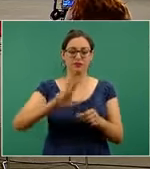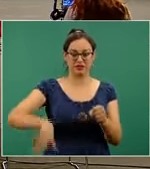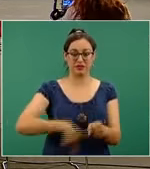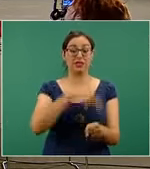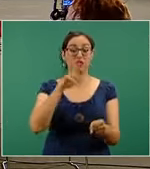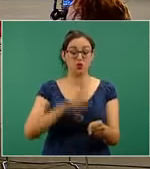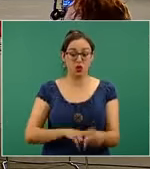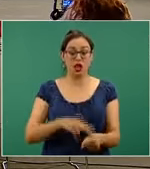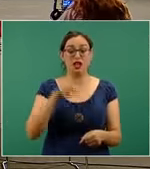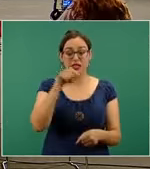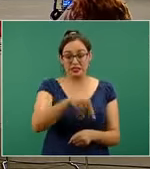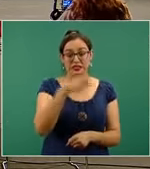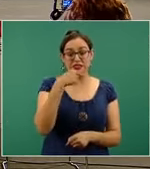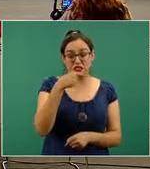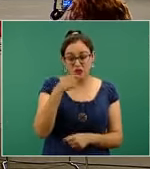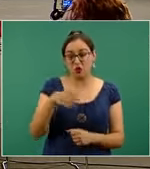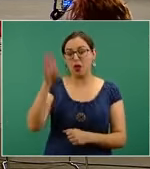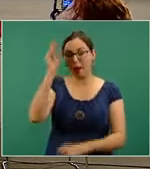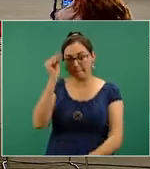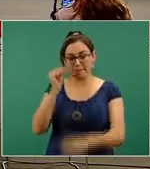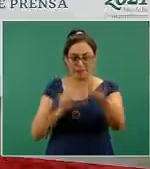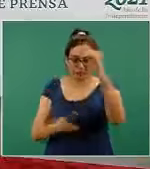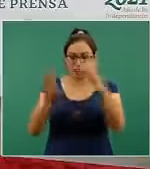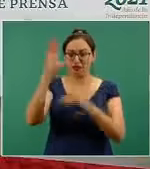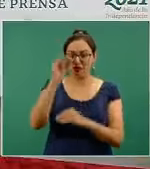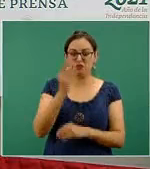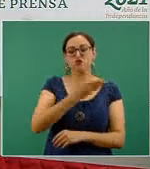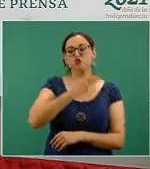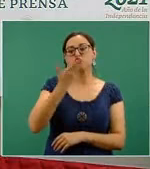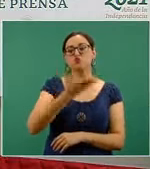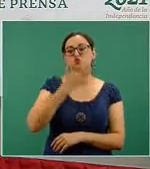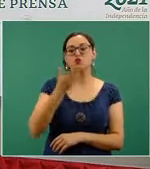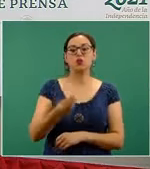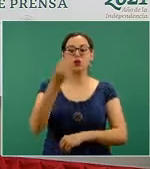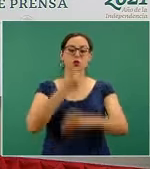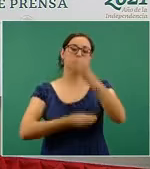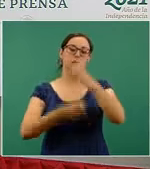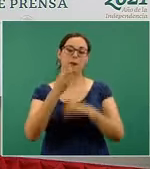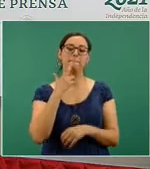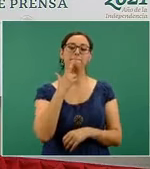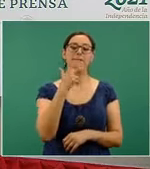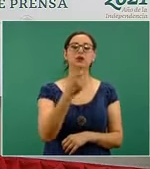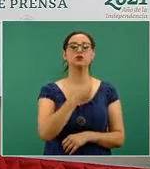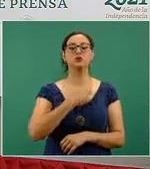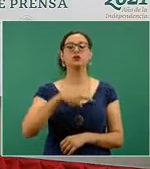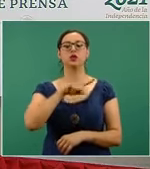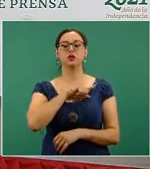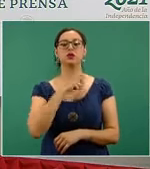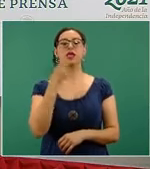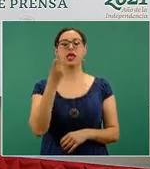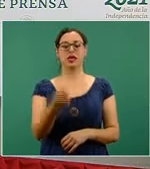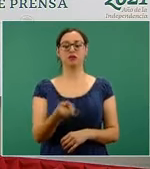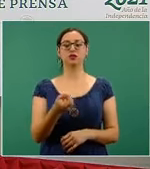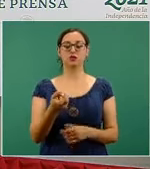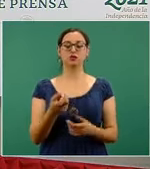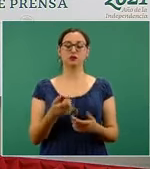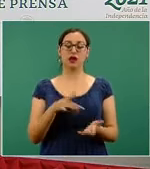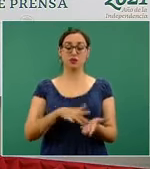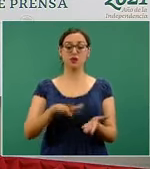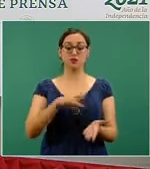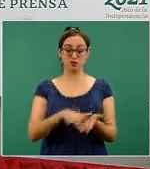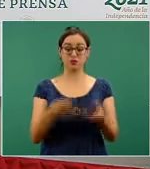y que se acostumbren a tener dietas saludables, y eso es algo donde se puede apoyar mucho y tendría muy alto impacto. Y